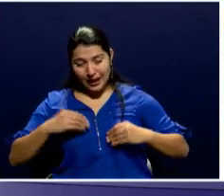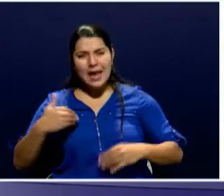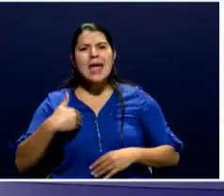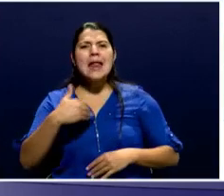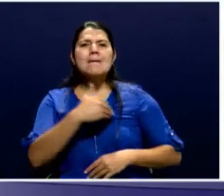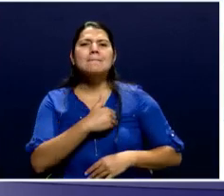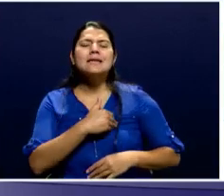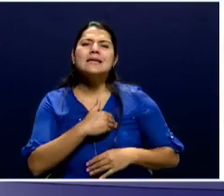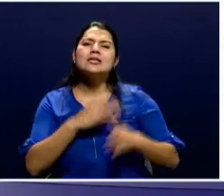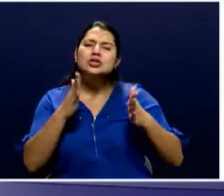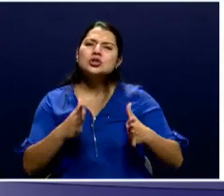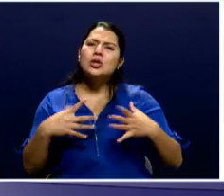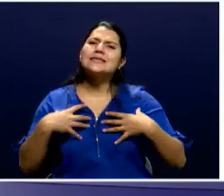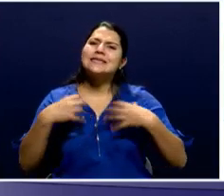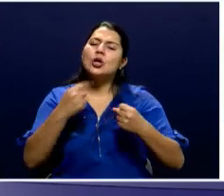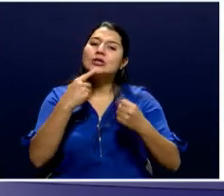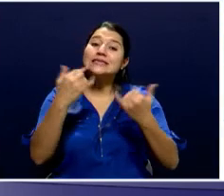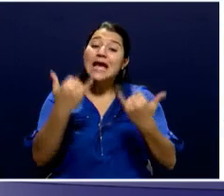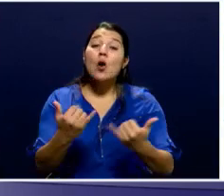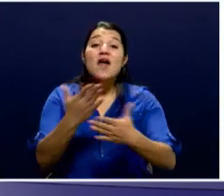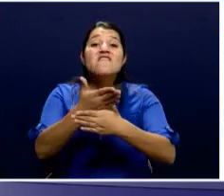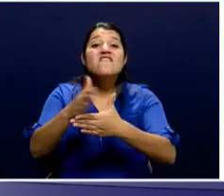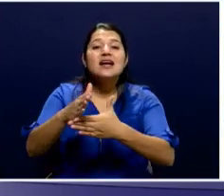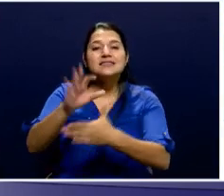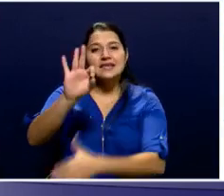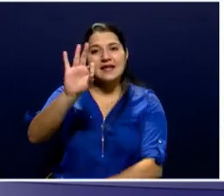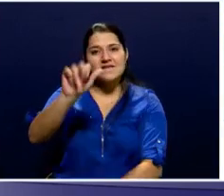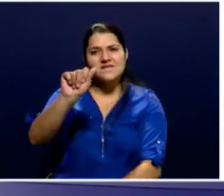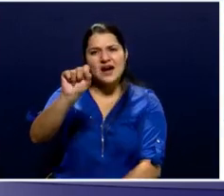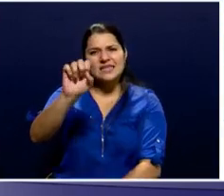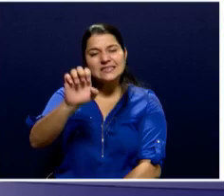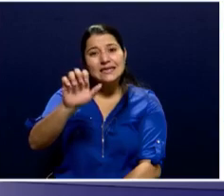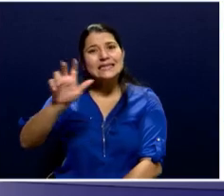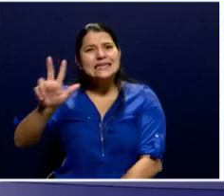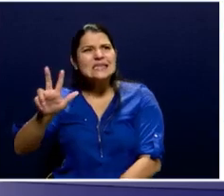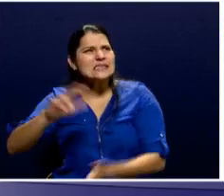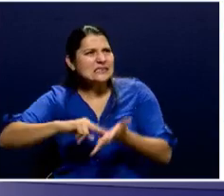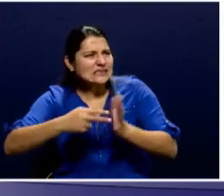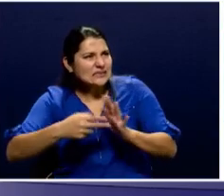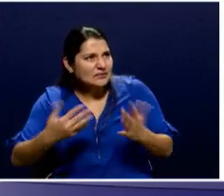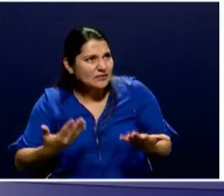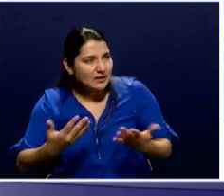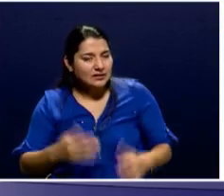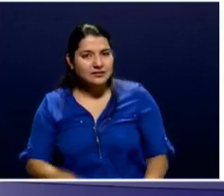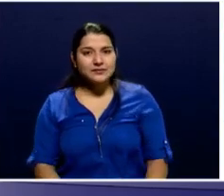la pandemia. ¿Qué significa esto? ¿Cuántas fases hay y en qué consisten?